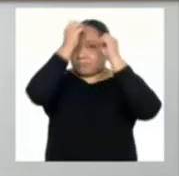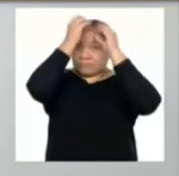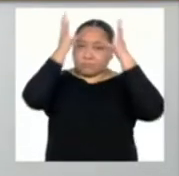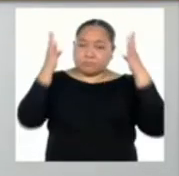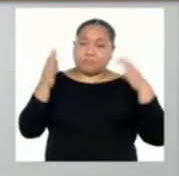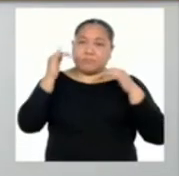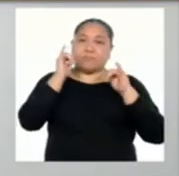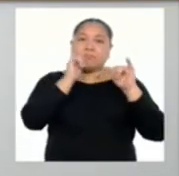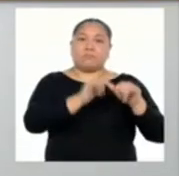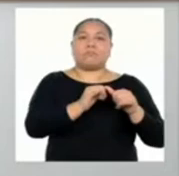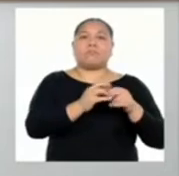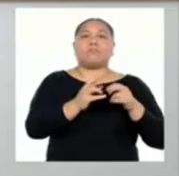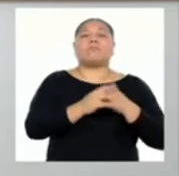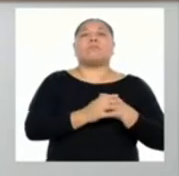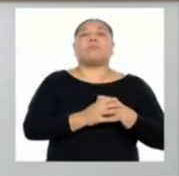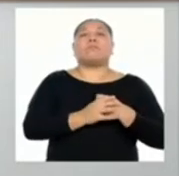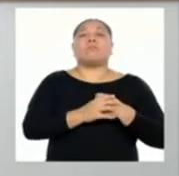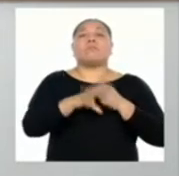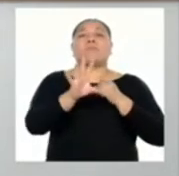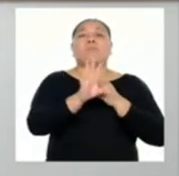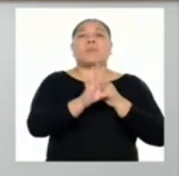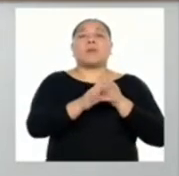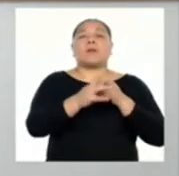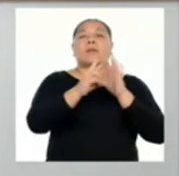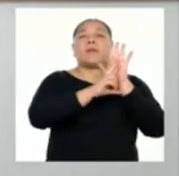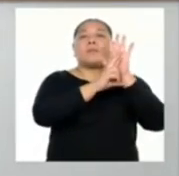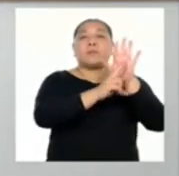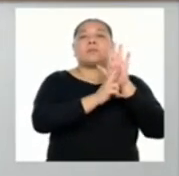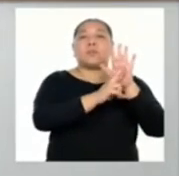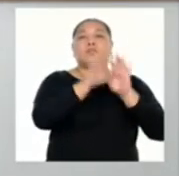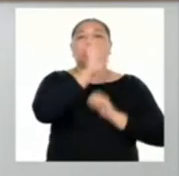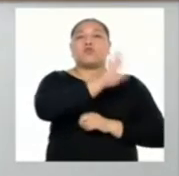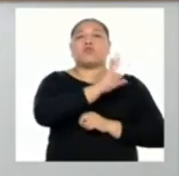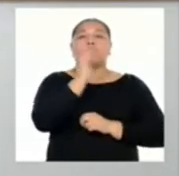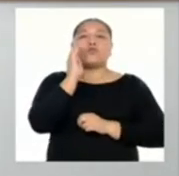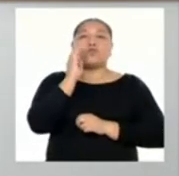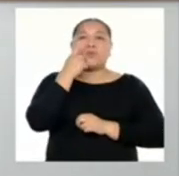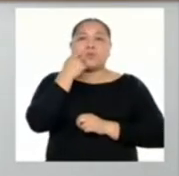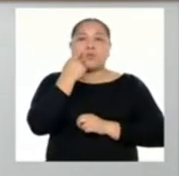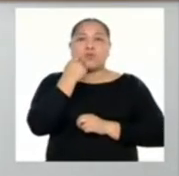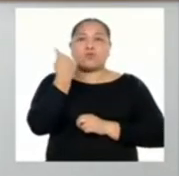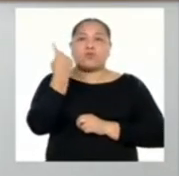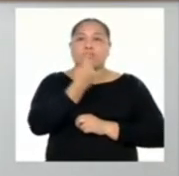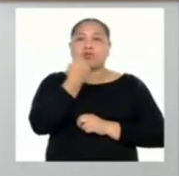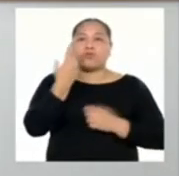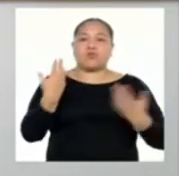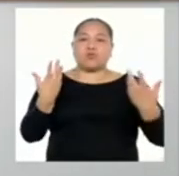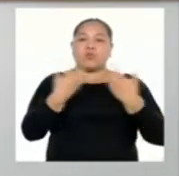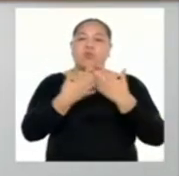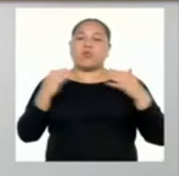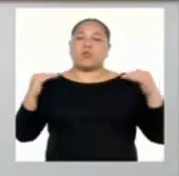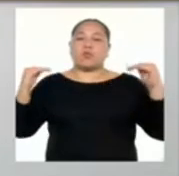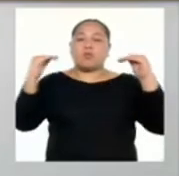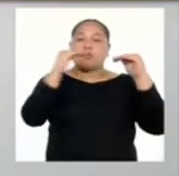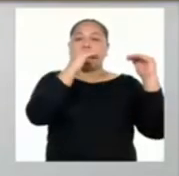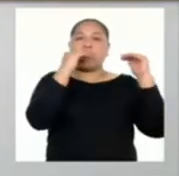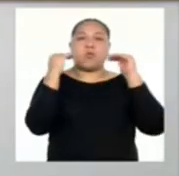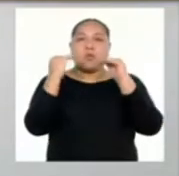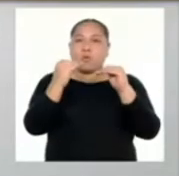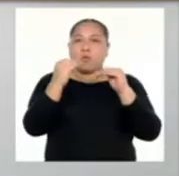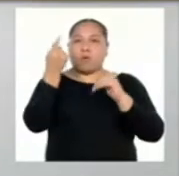casadas, quedaban bajo la protección legal del marido y solo se daba entre las personas de la misma